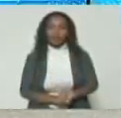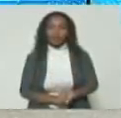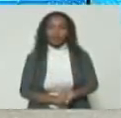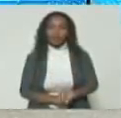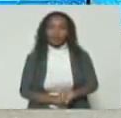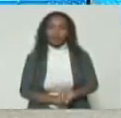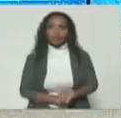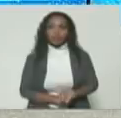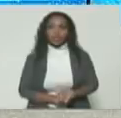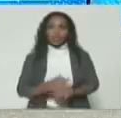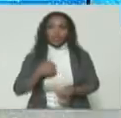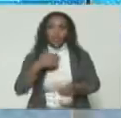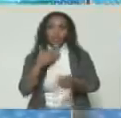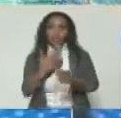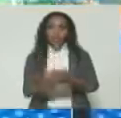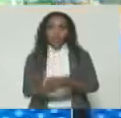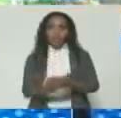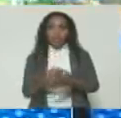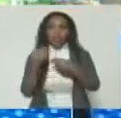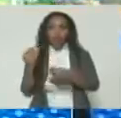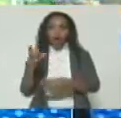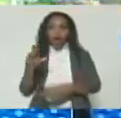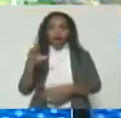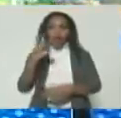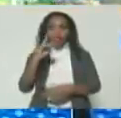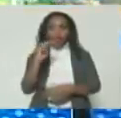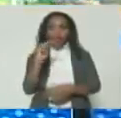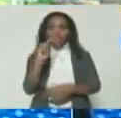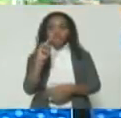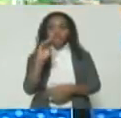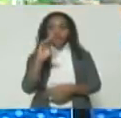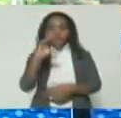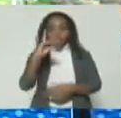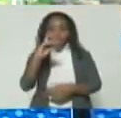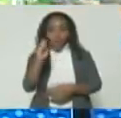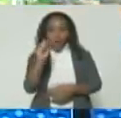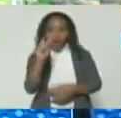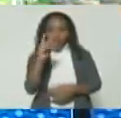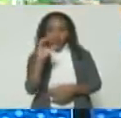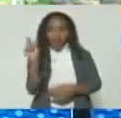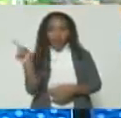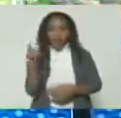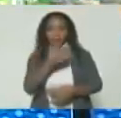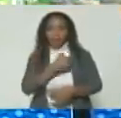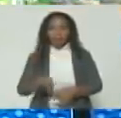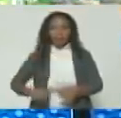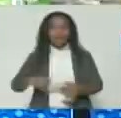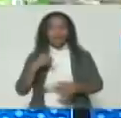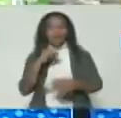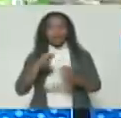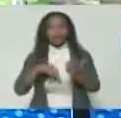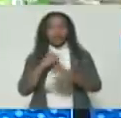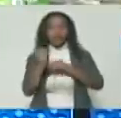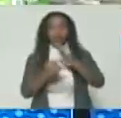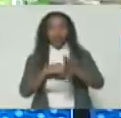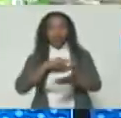David Hernández, presidente del Instituto Nacional de Tierra, joven líder. A José Méndez,